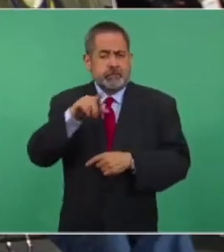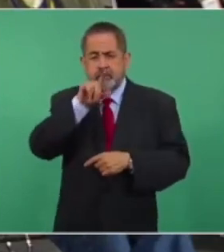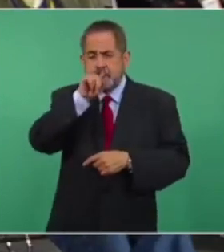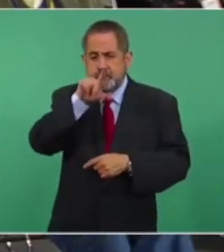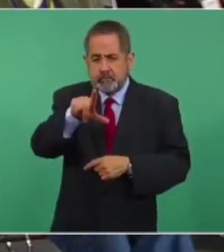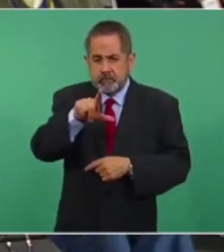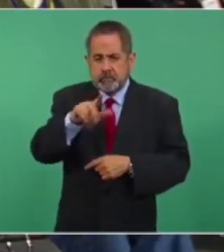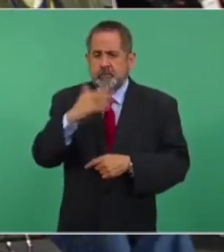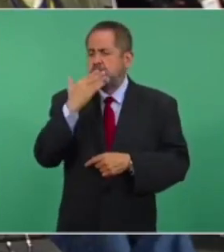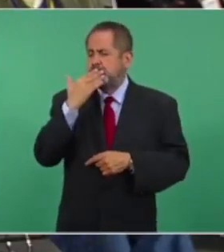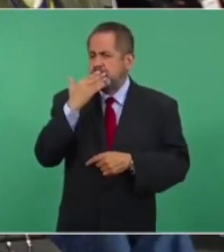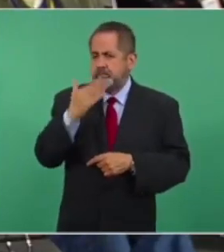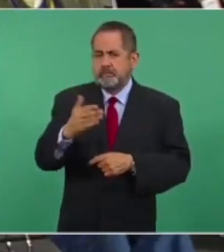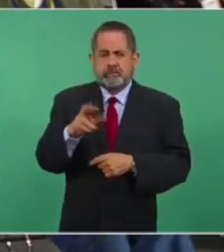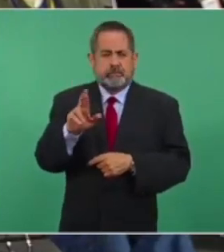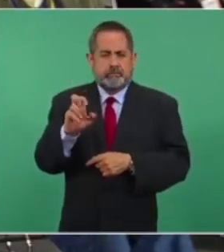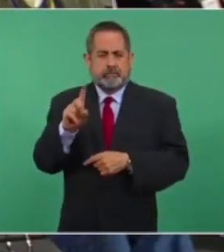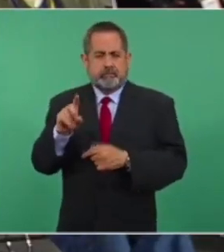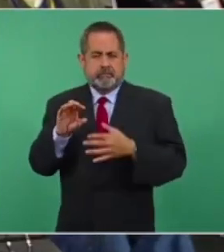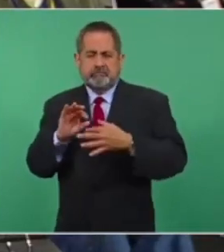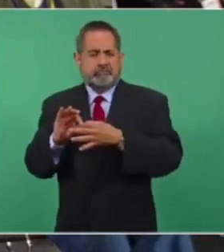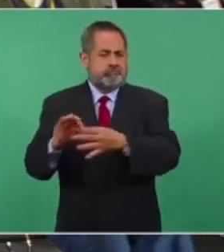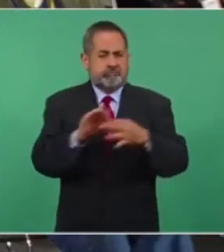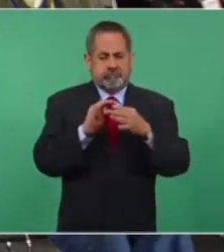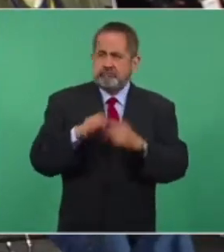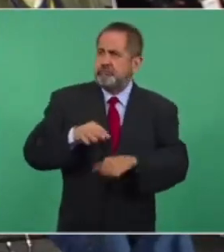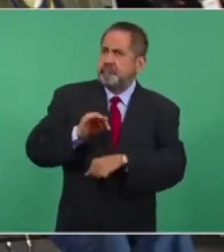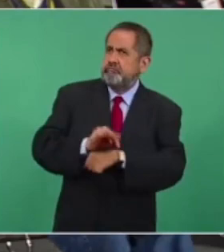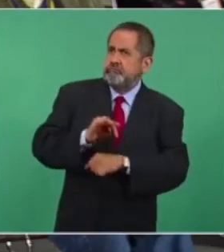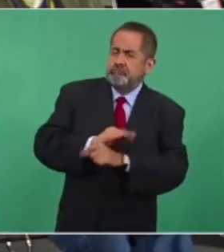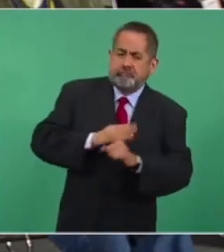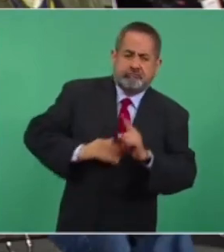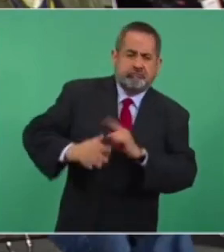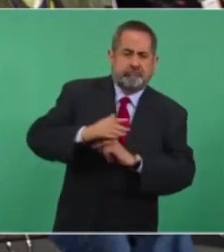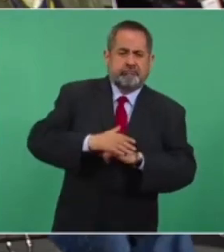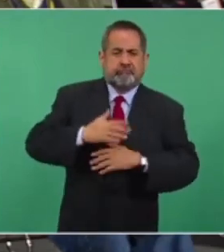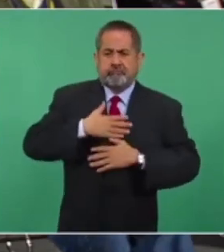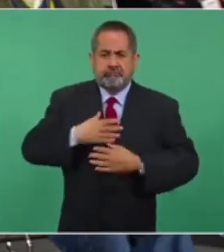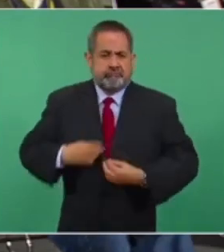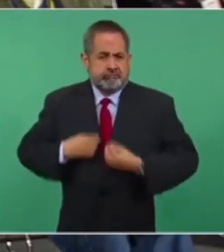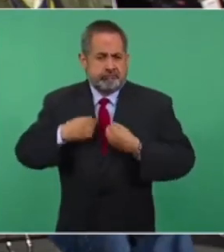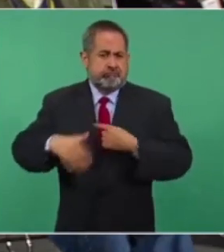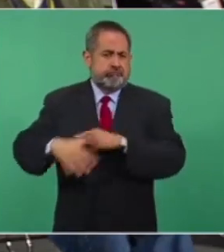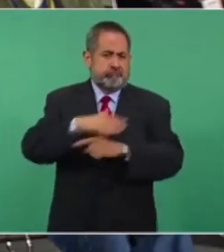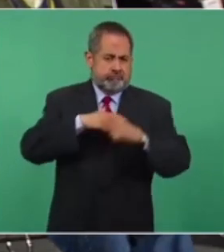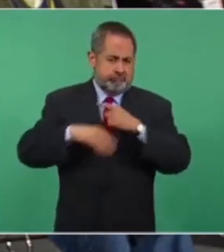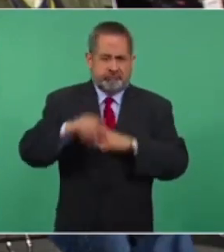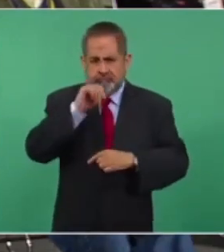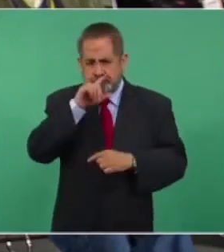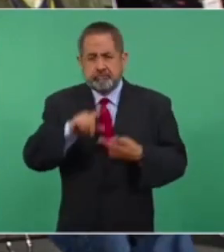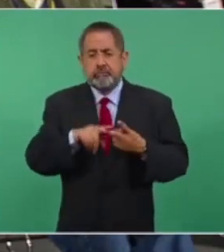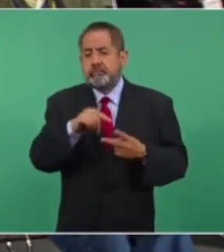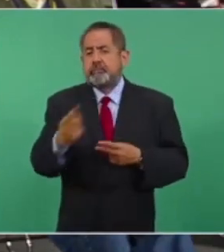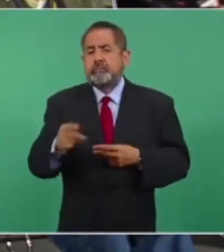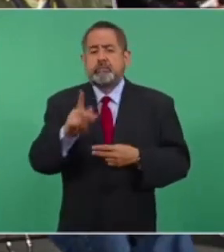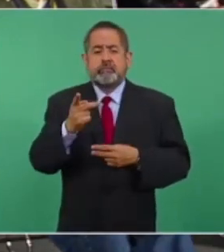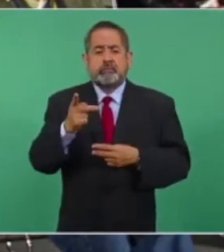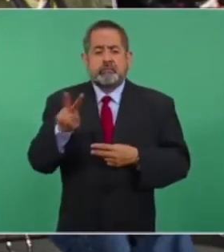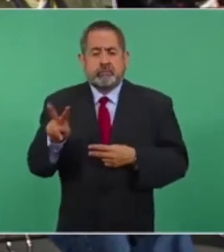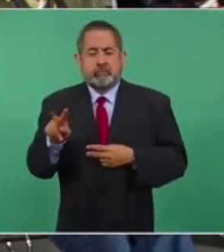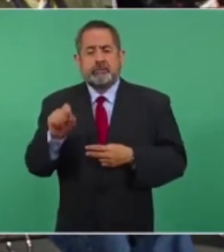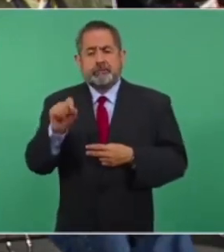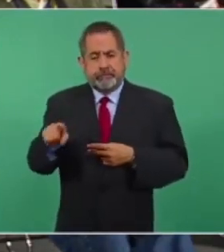red ambientalista para defender nuestro medio ambiente, nuestro entorno, el territorio. En Puerto Vallarta se